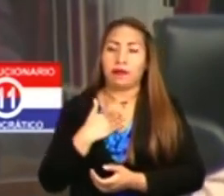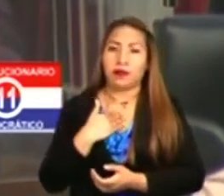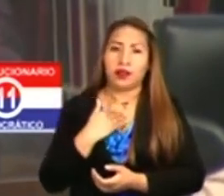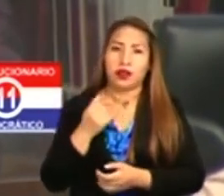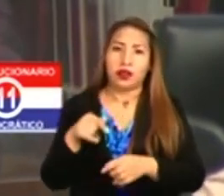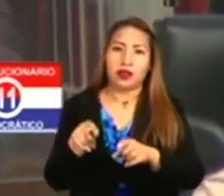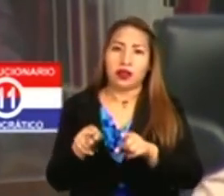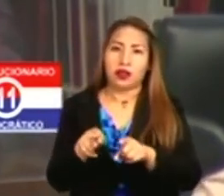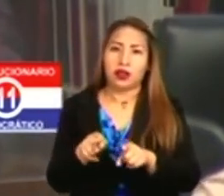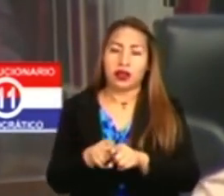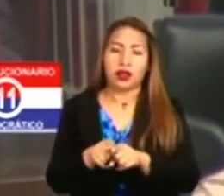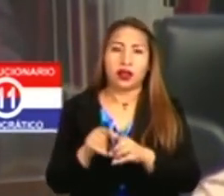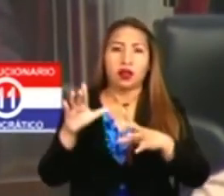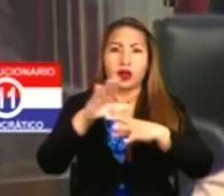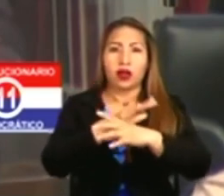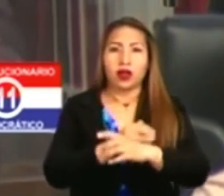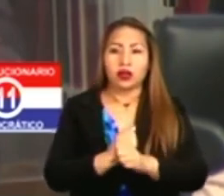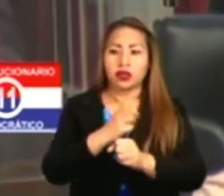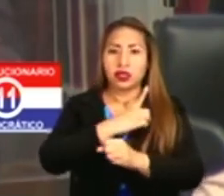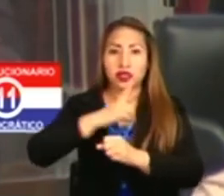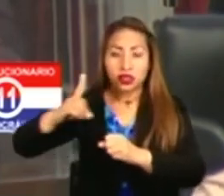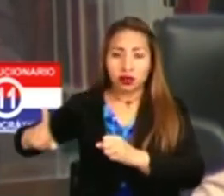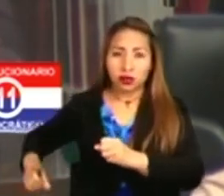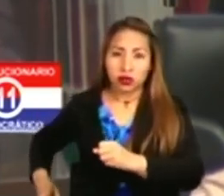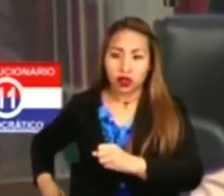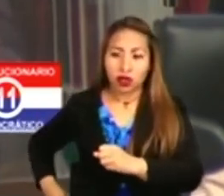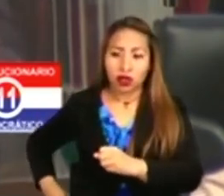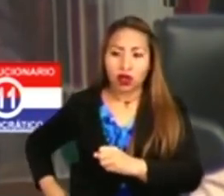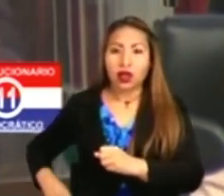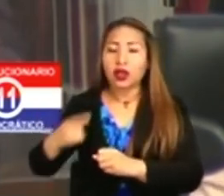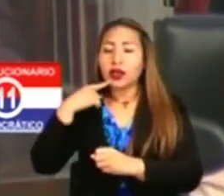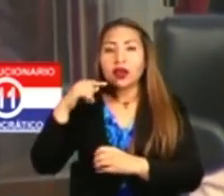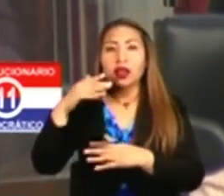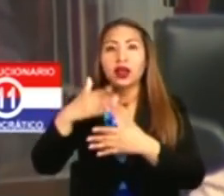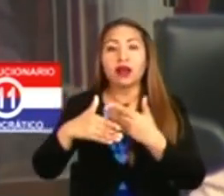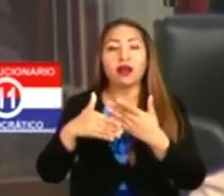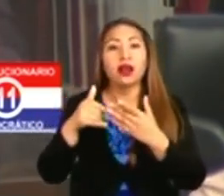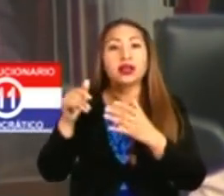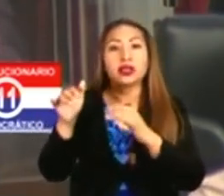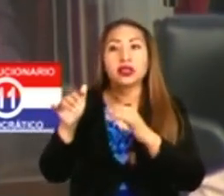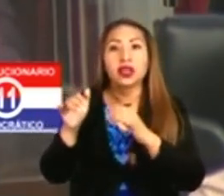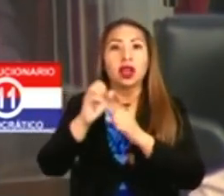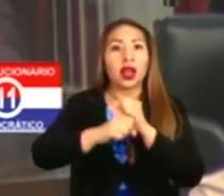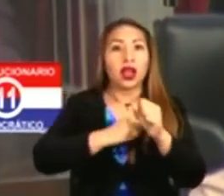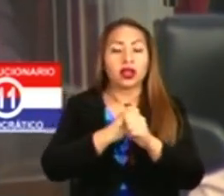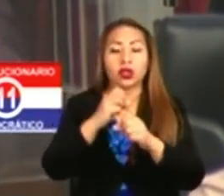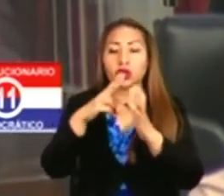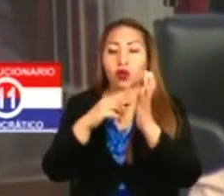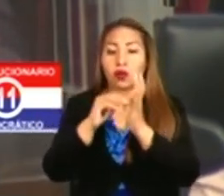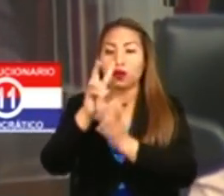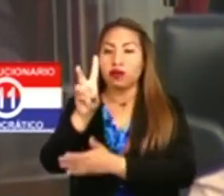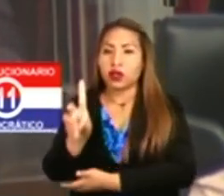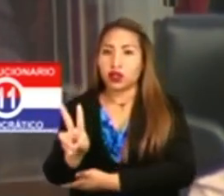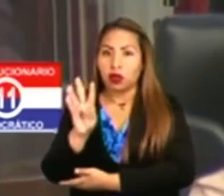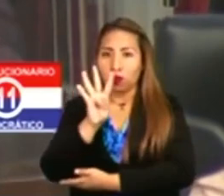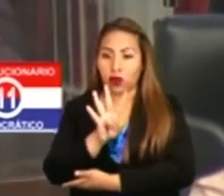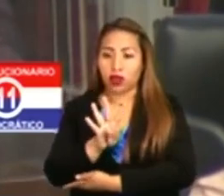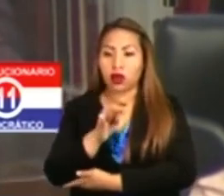le van a pasar la factura en el 2024, recuérdenlo. Ahí está cuando estaban los